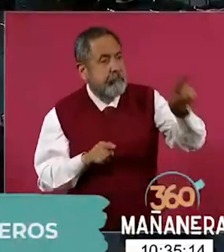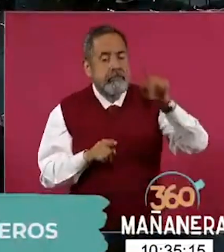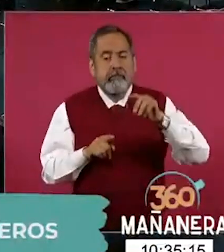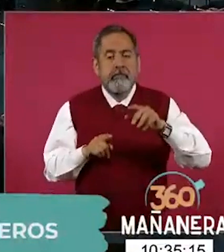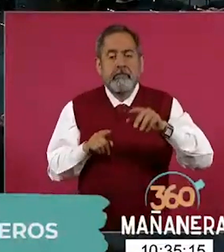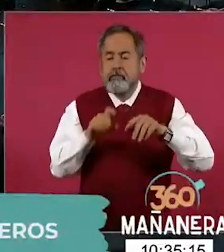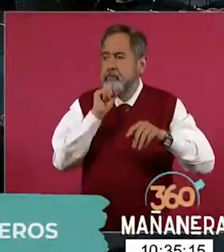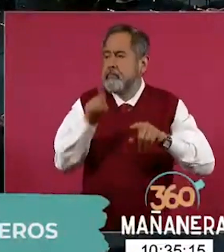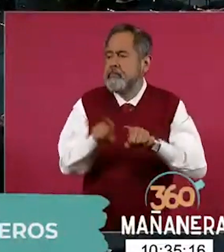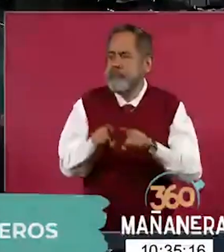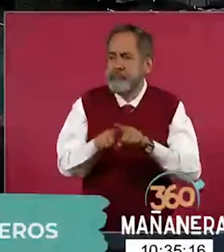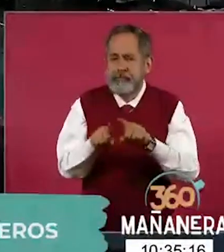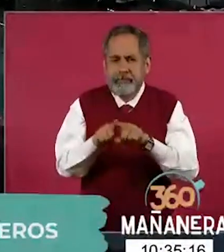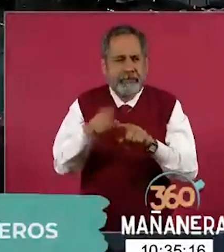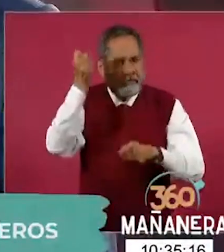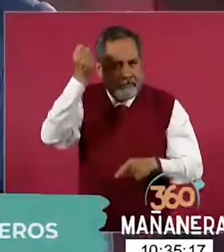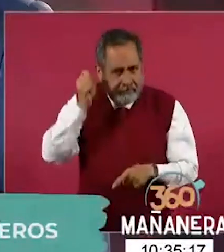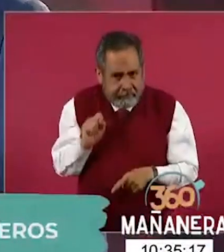y